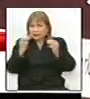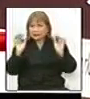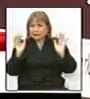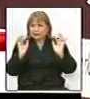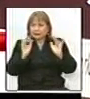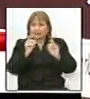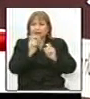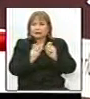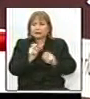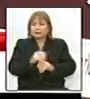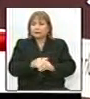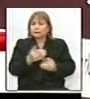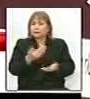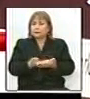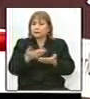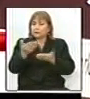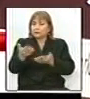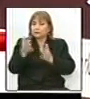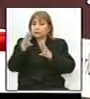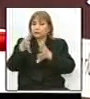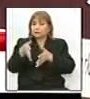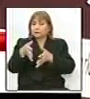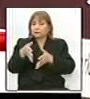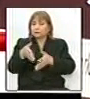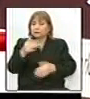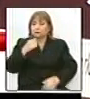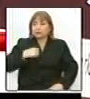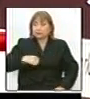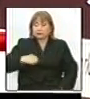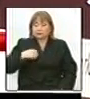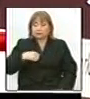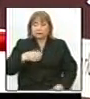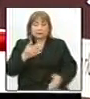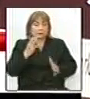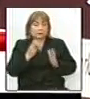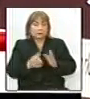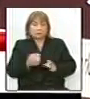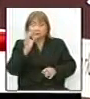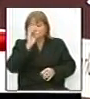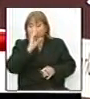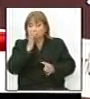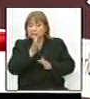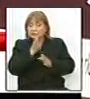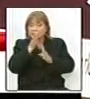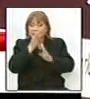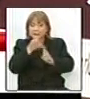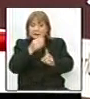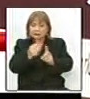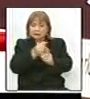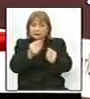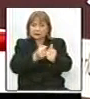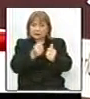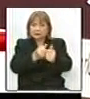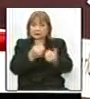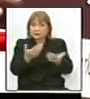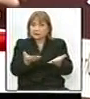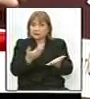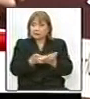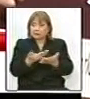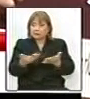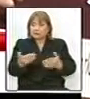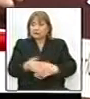Y ahora que están dejando los cargos algunos alcaldes, andan persiguiendo esas cosas. Entonces,